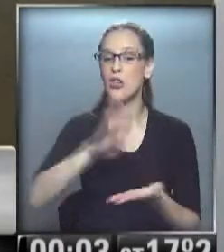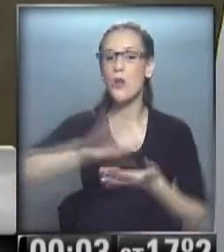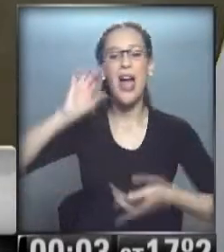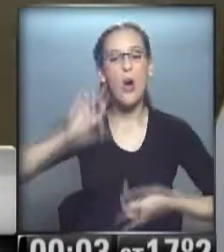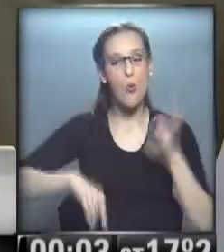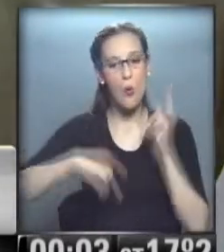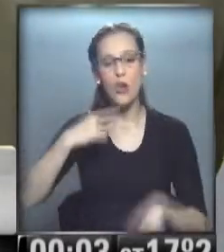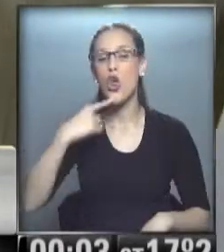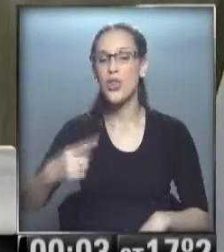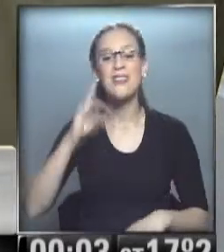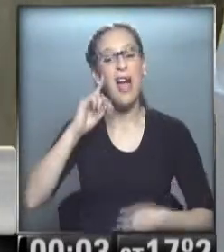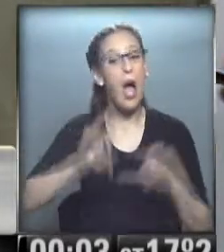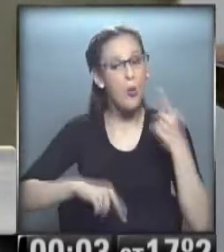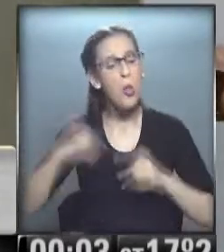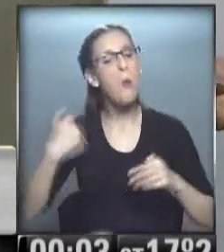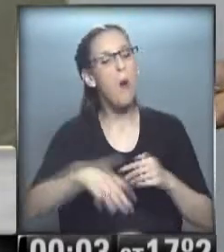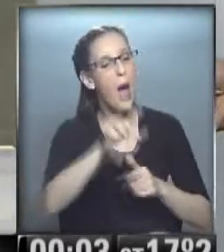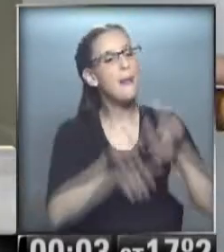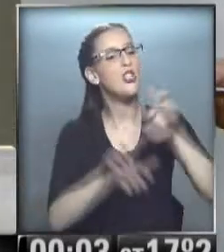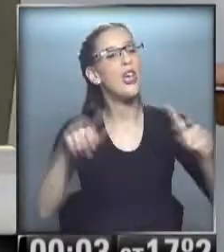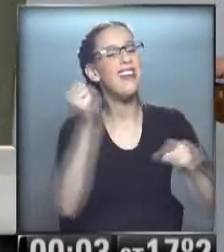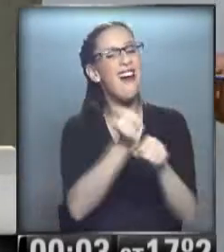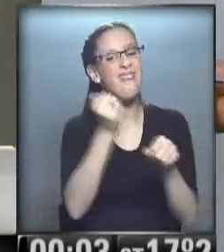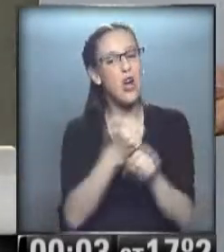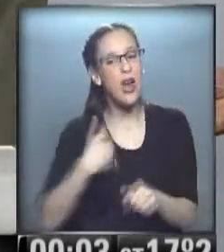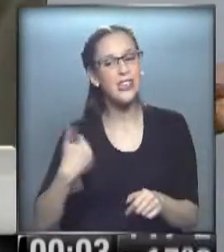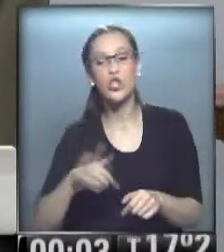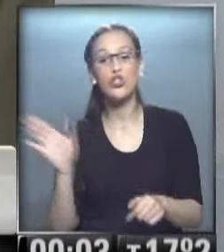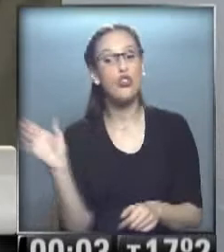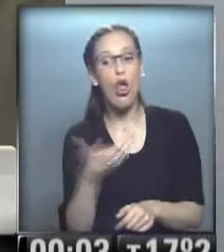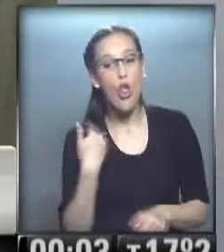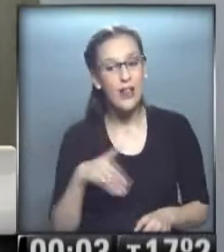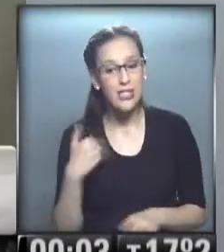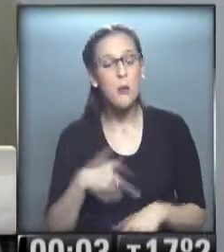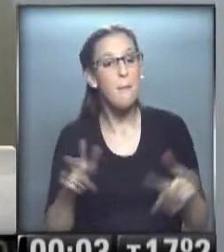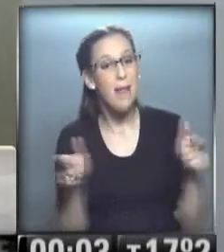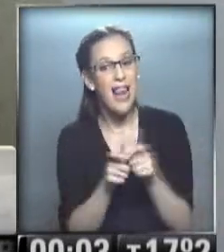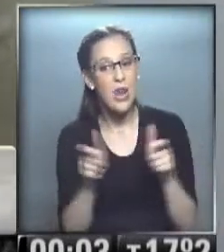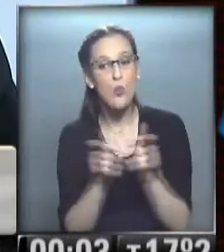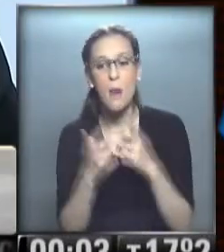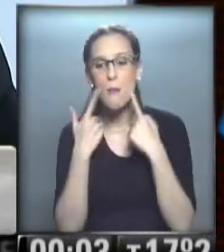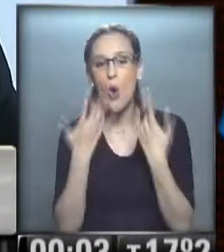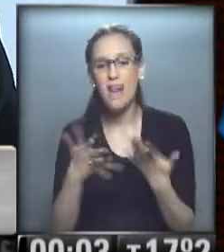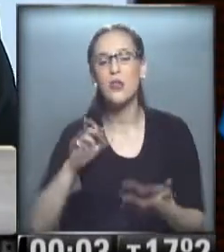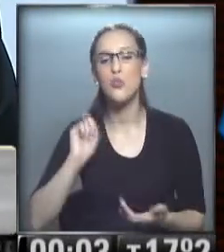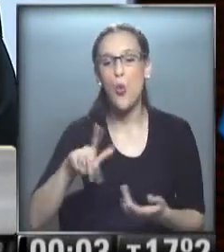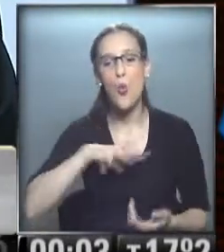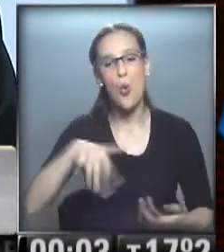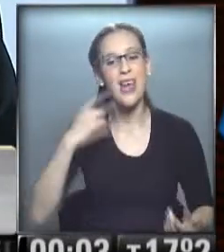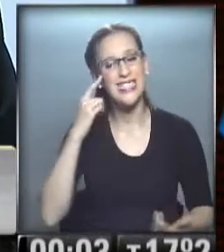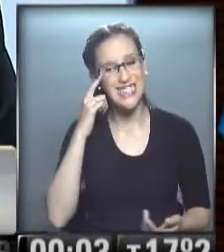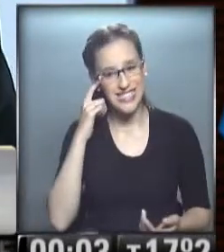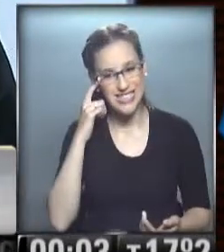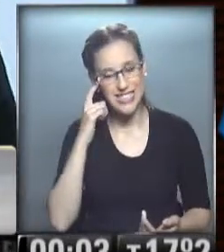convenio incluirá a realizadores argentinos de todo el país para que sus películas sean vistas en China. No va a ser